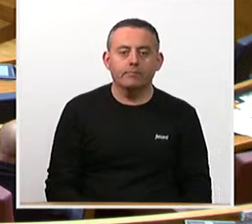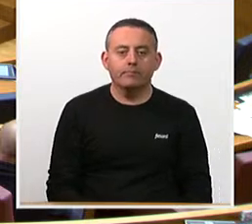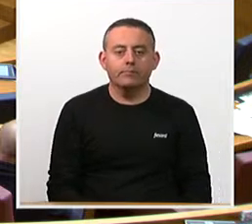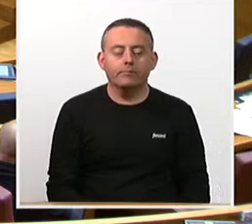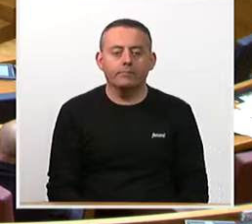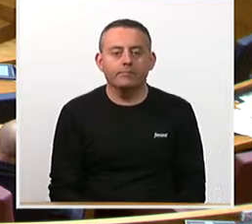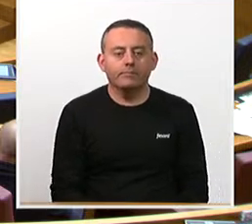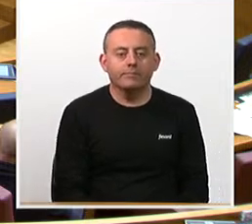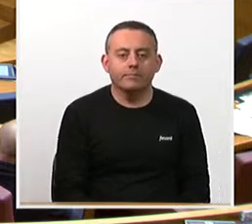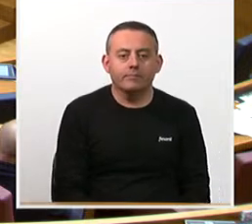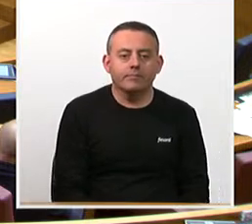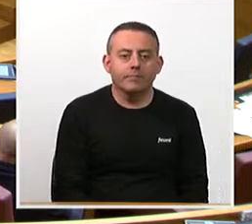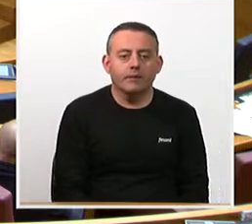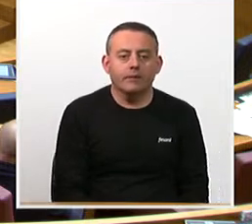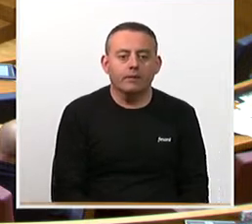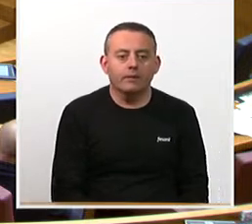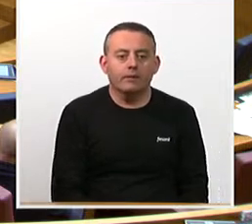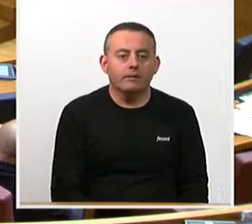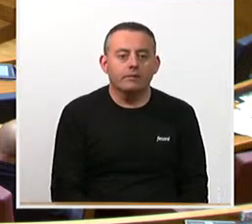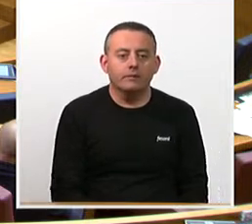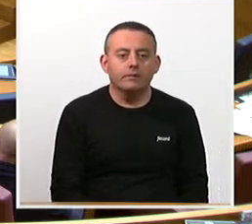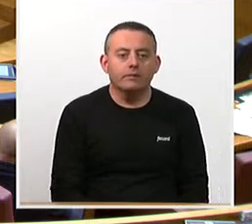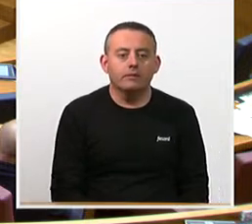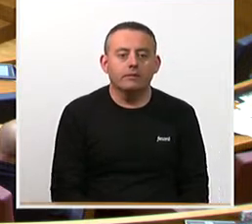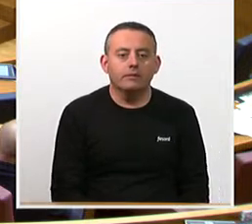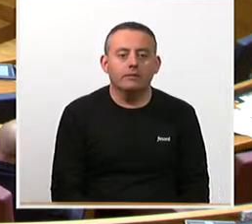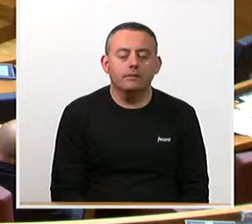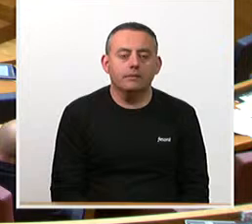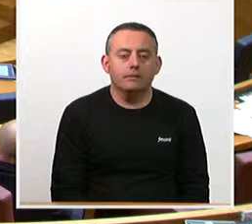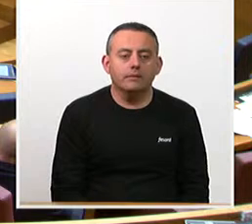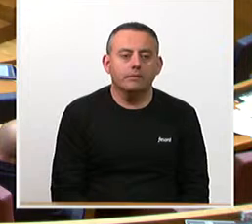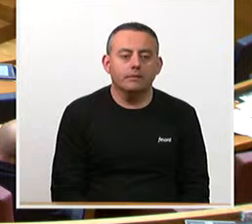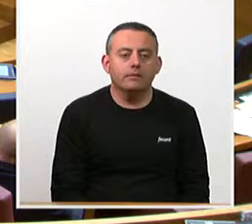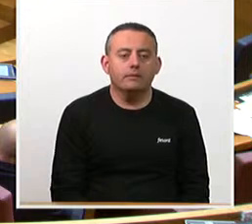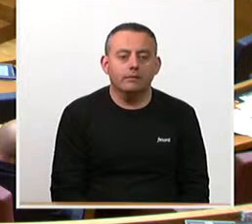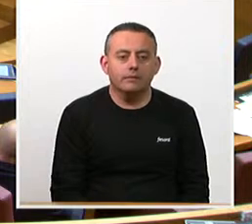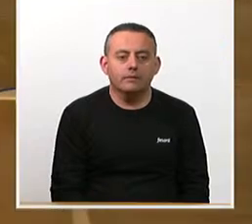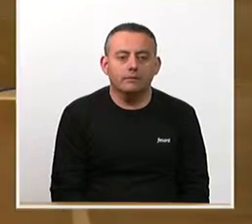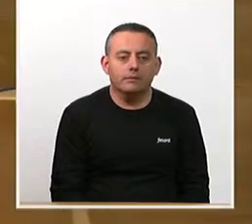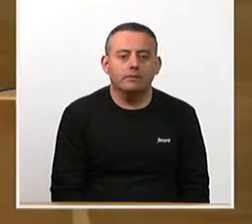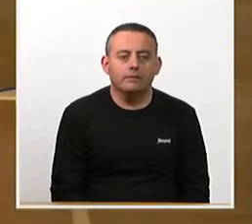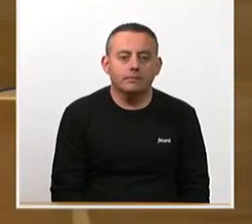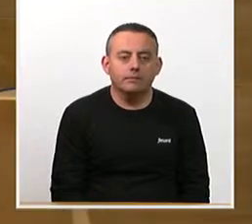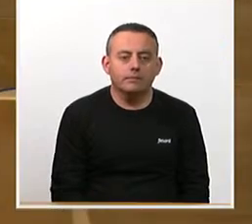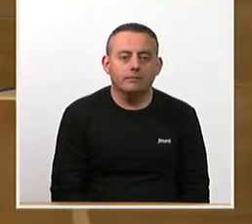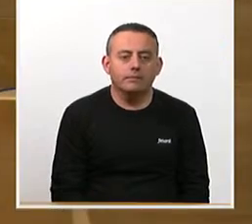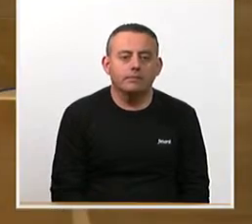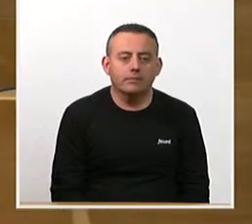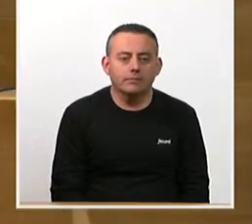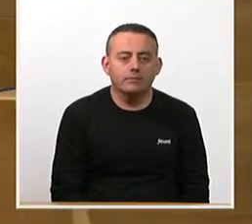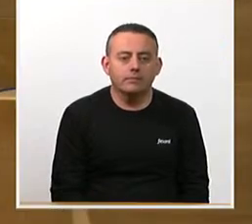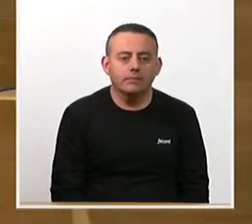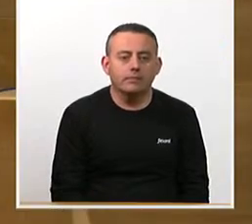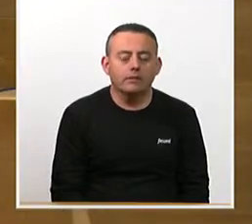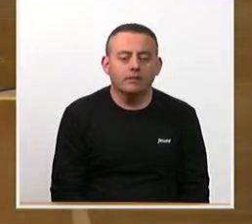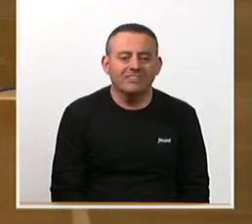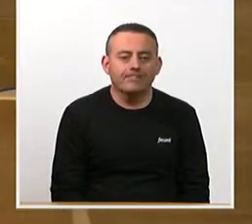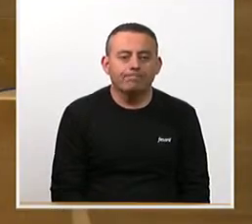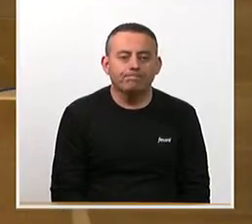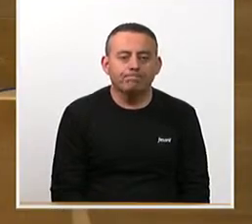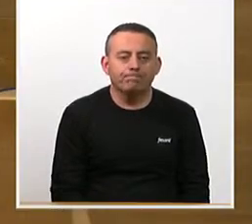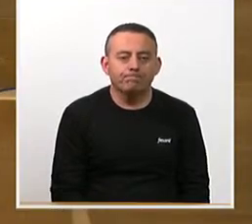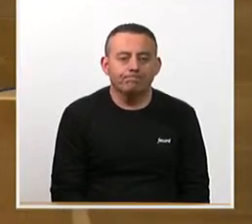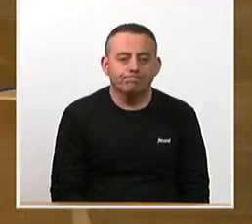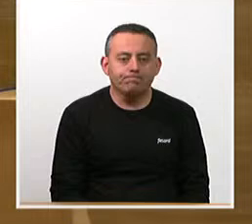Barrera Gracias Esto está subido no nunca má claro Gracias